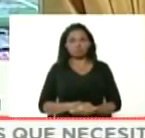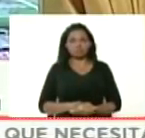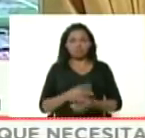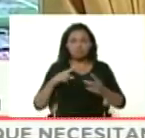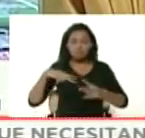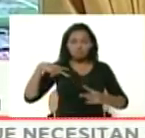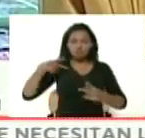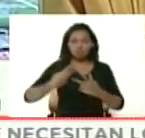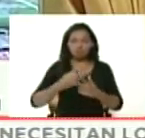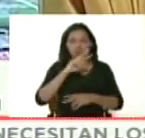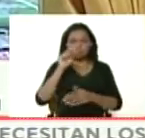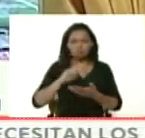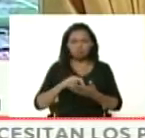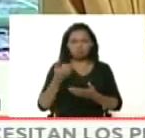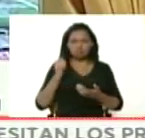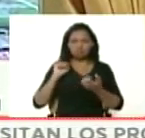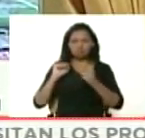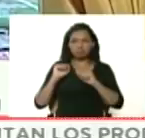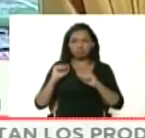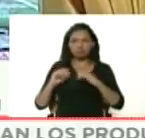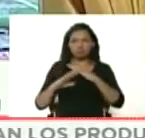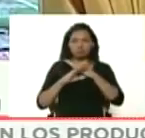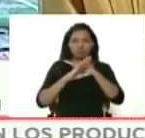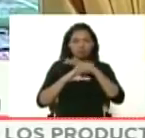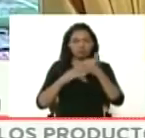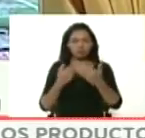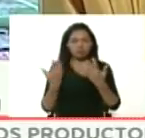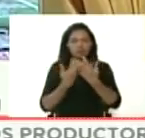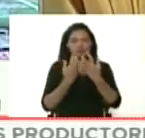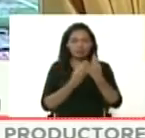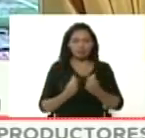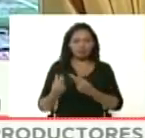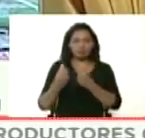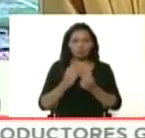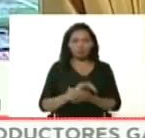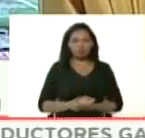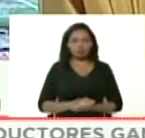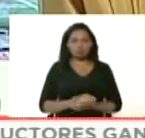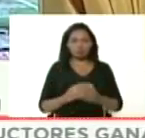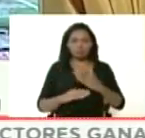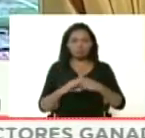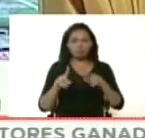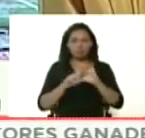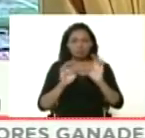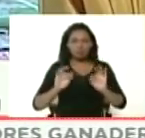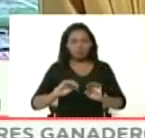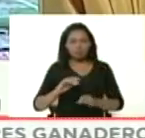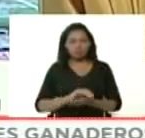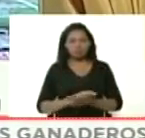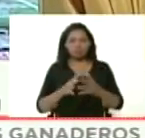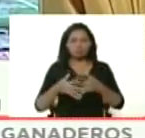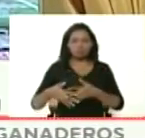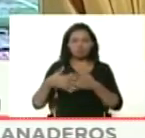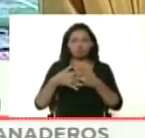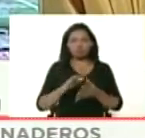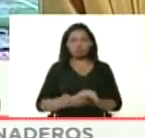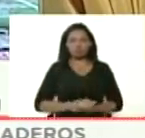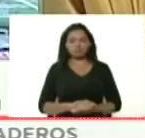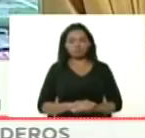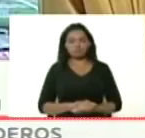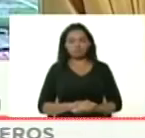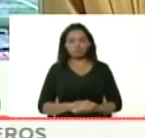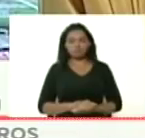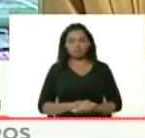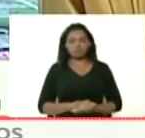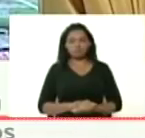en contra de las sanciones, del bloqueo, de la guerra económica, del intervencionismo de los Estados Unidos. La